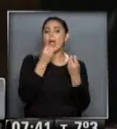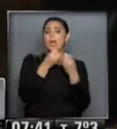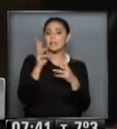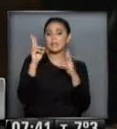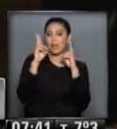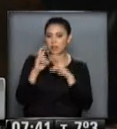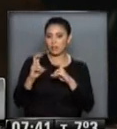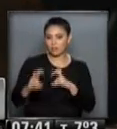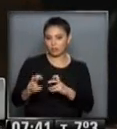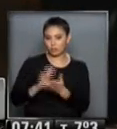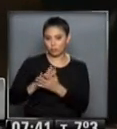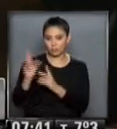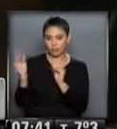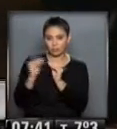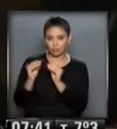de investigación alrededor del mismo.